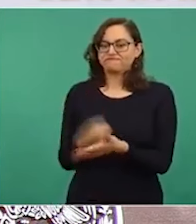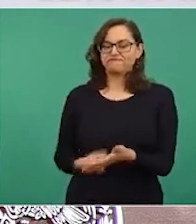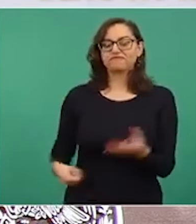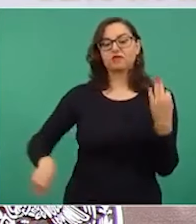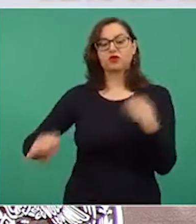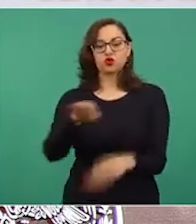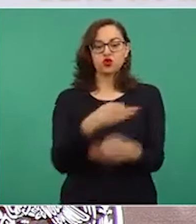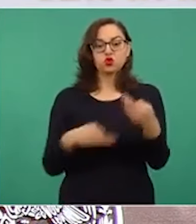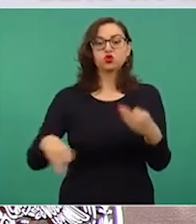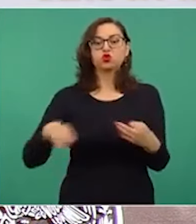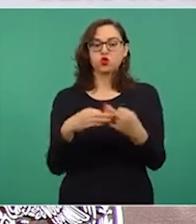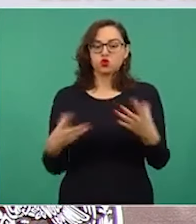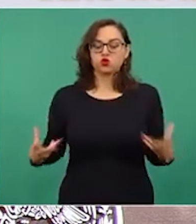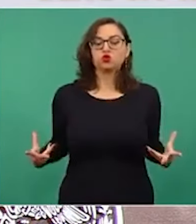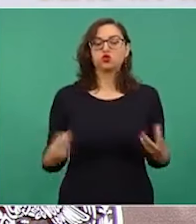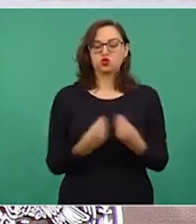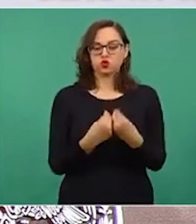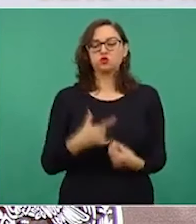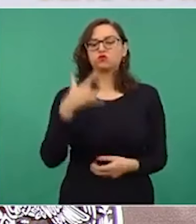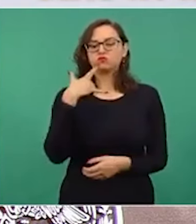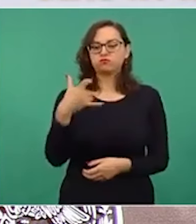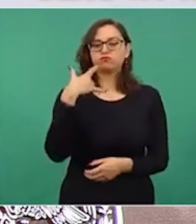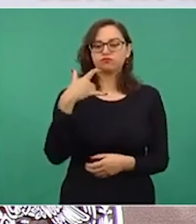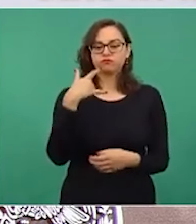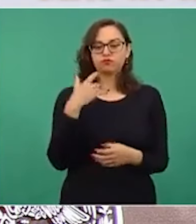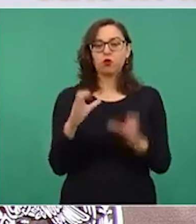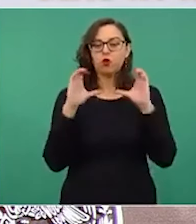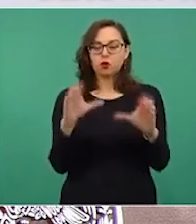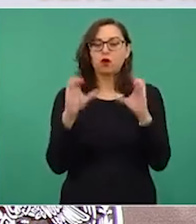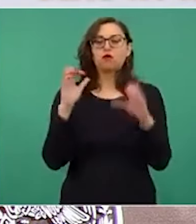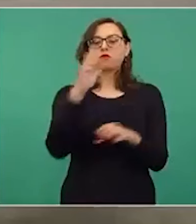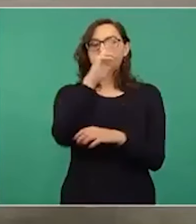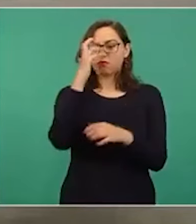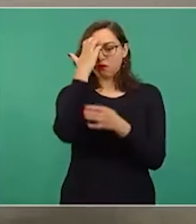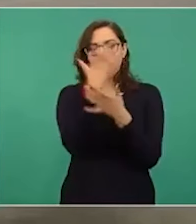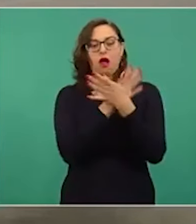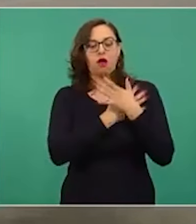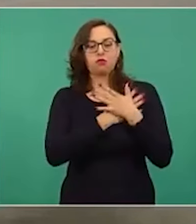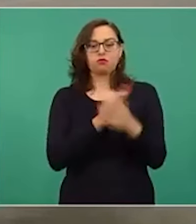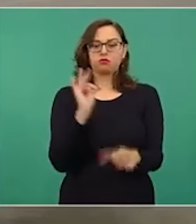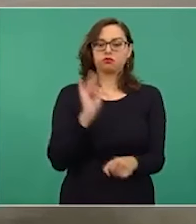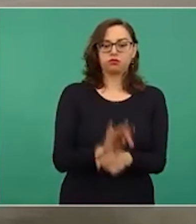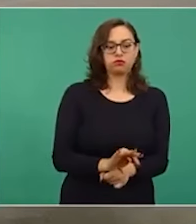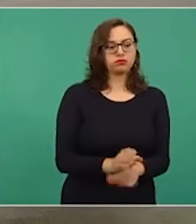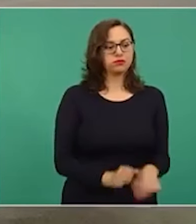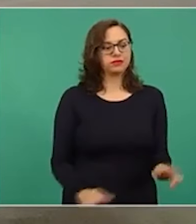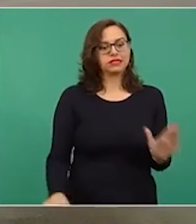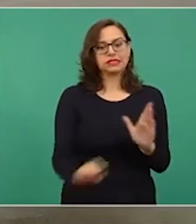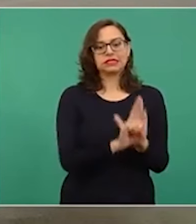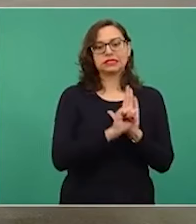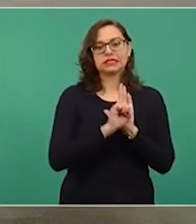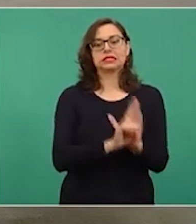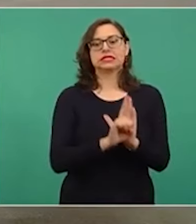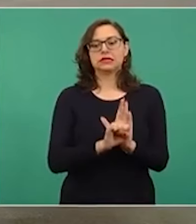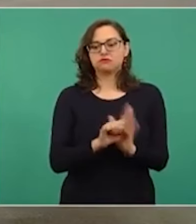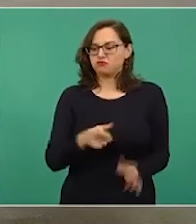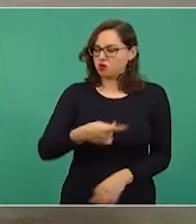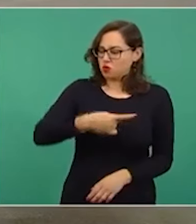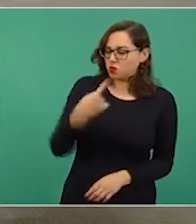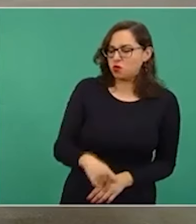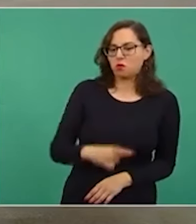especialistas, seguiremos cuidando, reconociendo, amando y protegiendo los símbolos del patrimonio que nos da identidad a través de